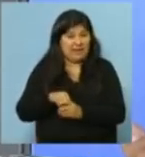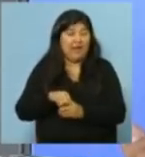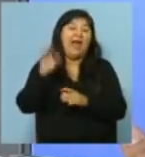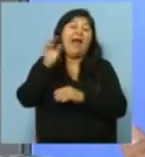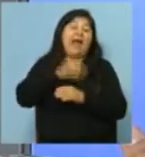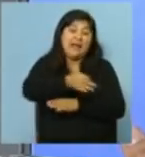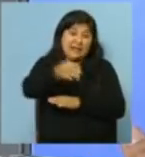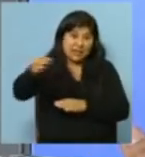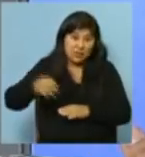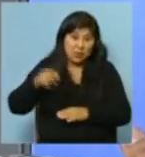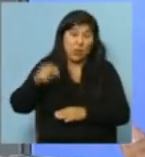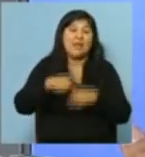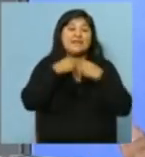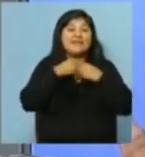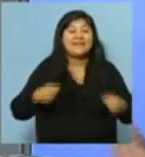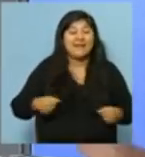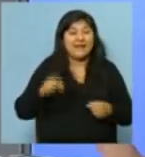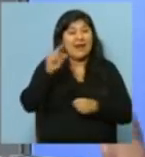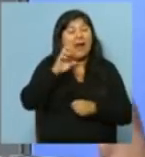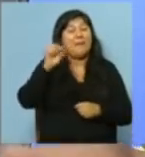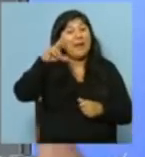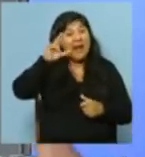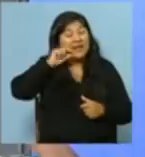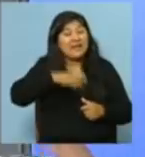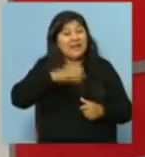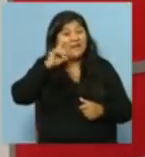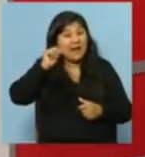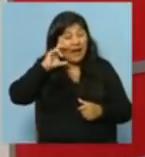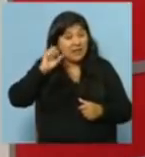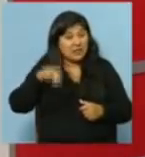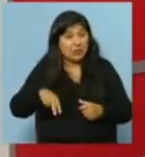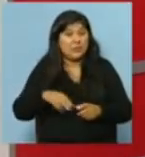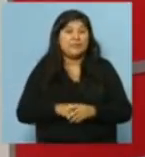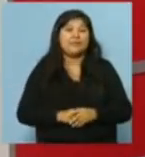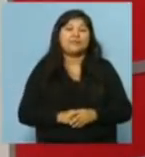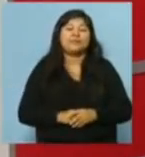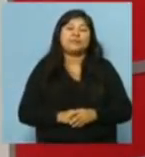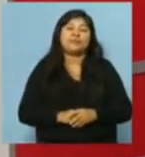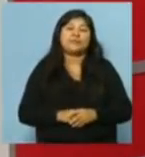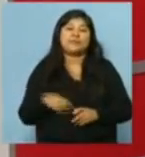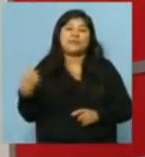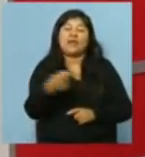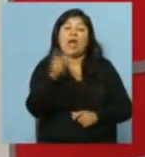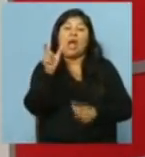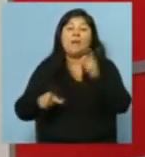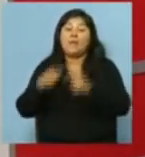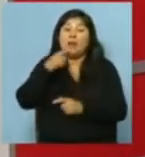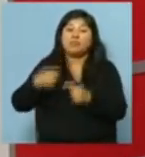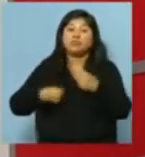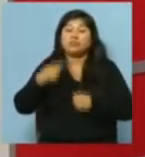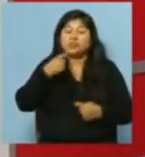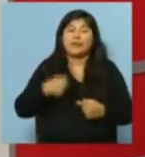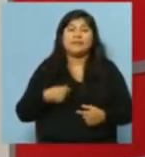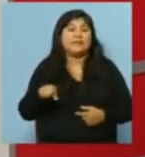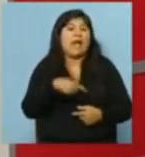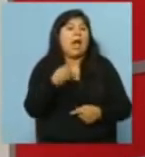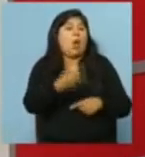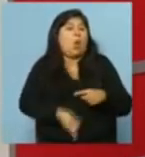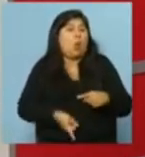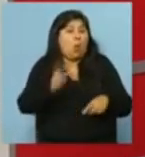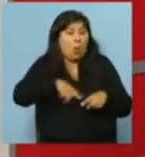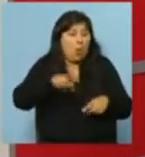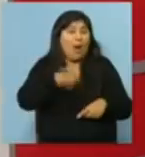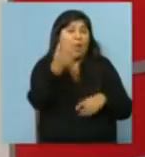arquitectura de la secretaría de planificación la inquietud de la gente Che Cuándo entregan viviendas Qué nos puede decir sabes algo Hay